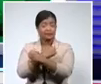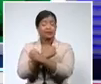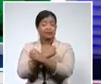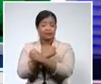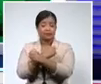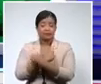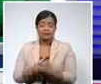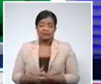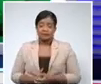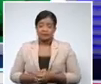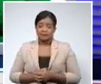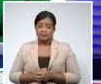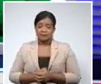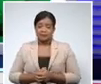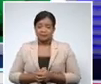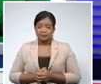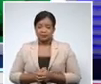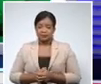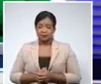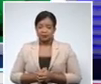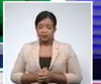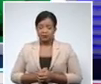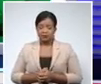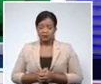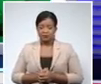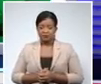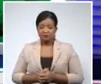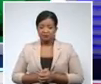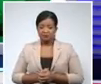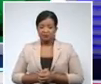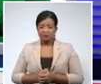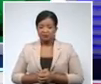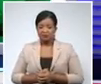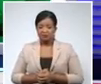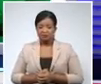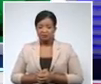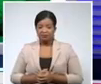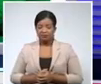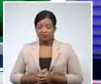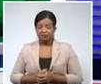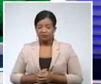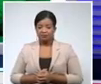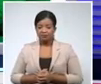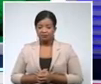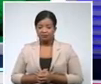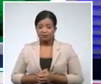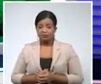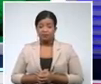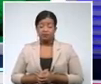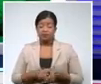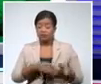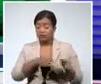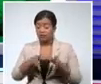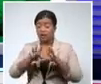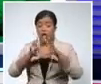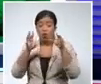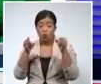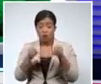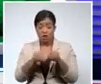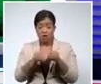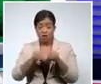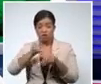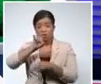riesgo, valga la redundancia, de haber adquirido la enfermedad. Y en el acumulado pues es el